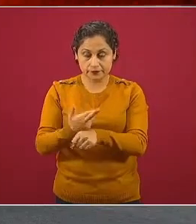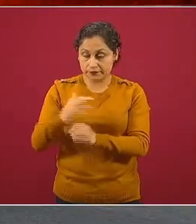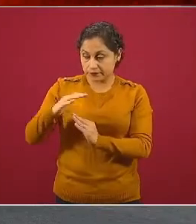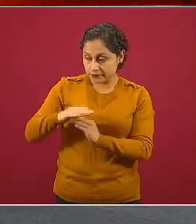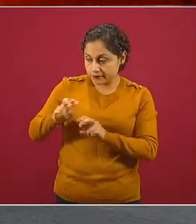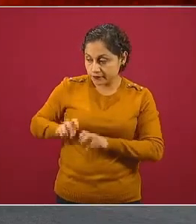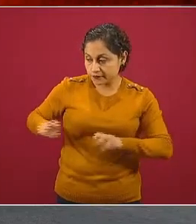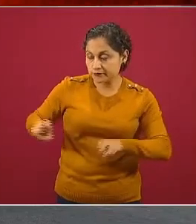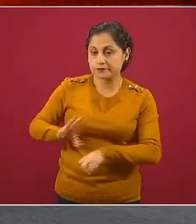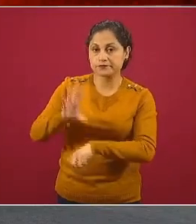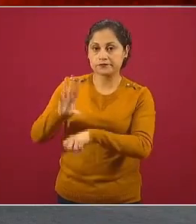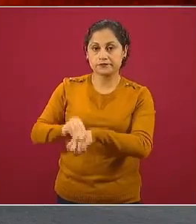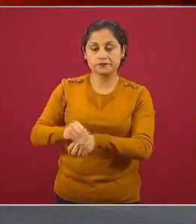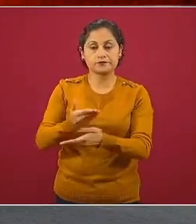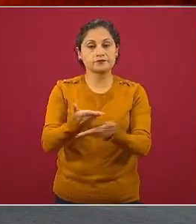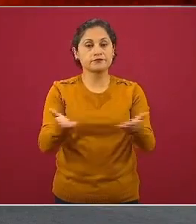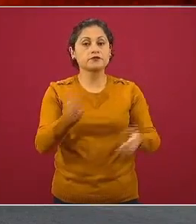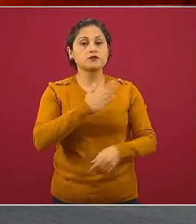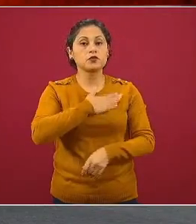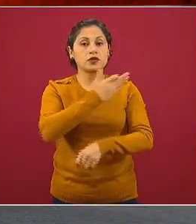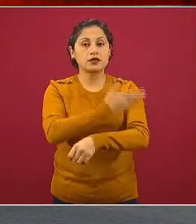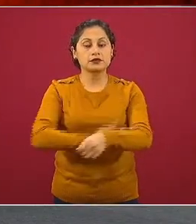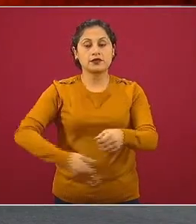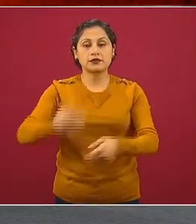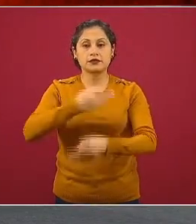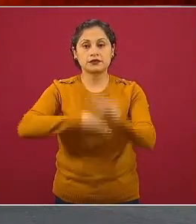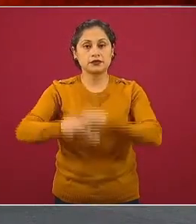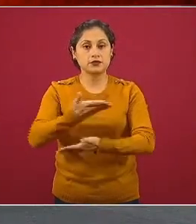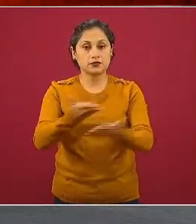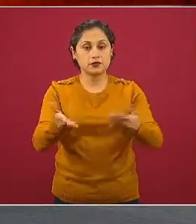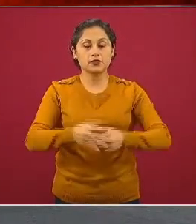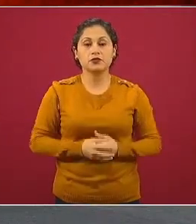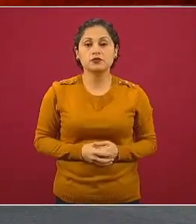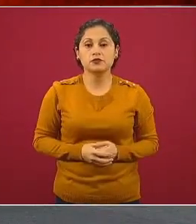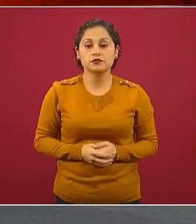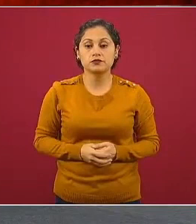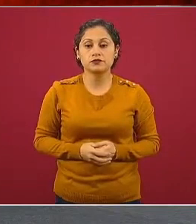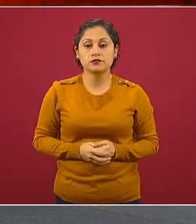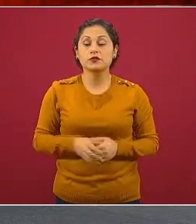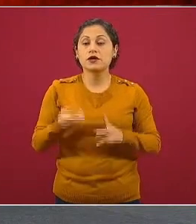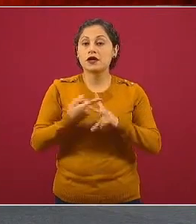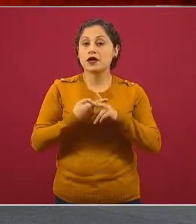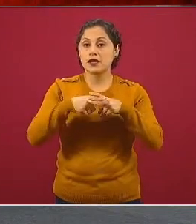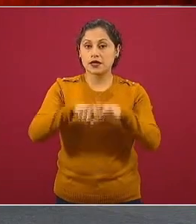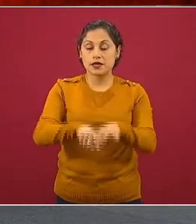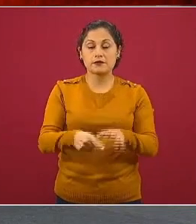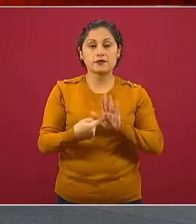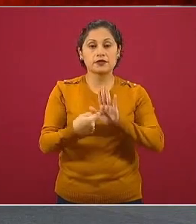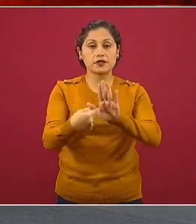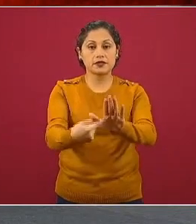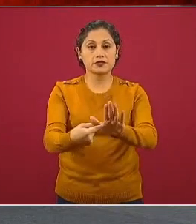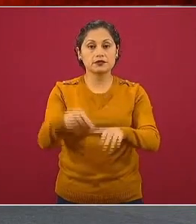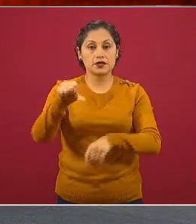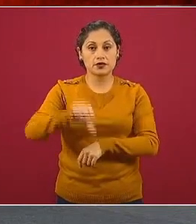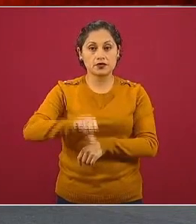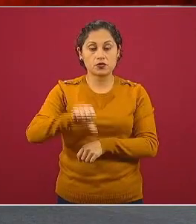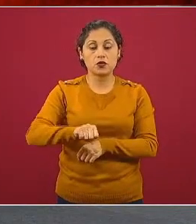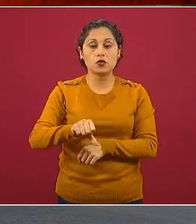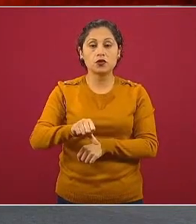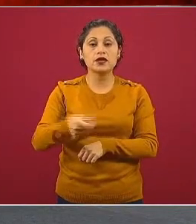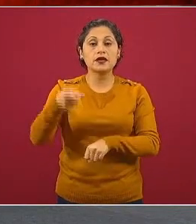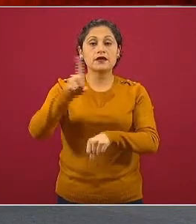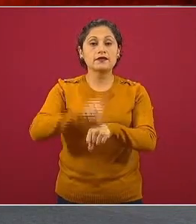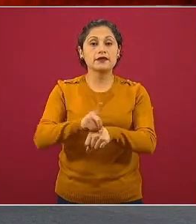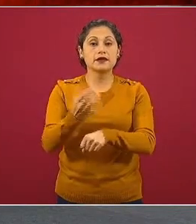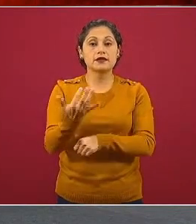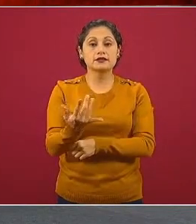buenas tardes a todas y todos. Vamos a iniciar con la actualización del panorama de esta noche. Es el día 59